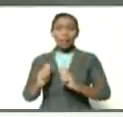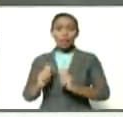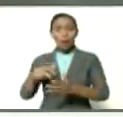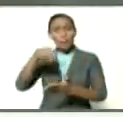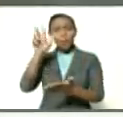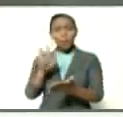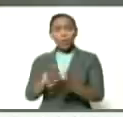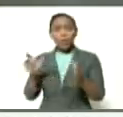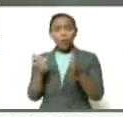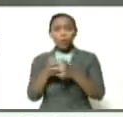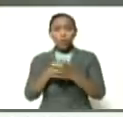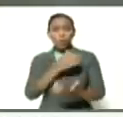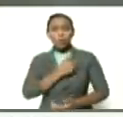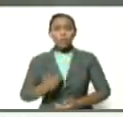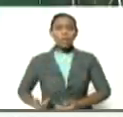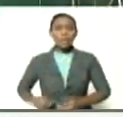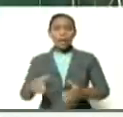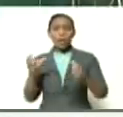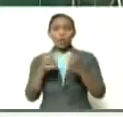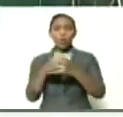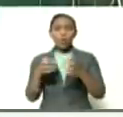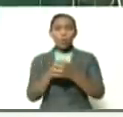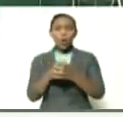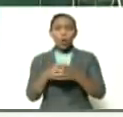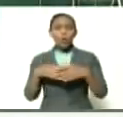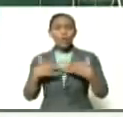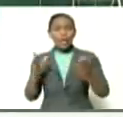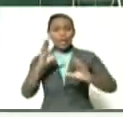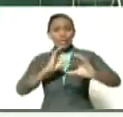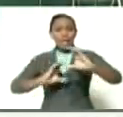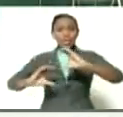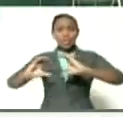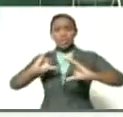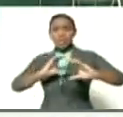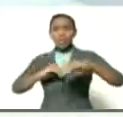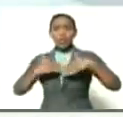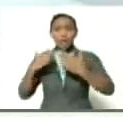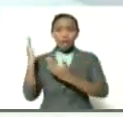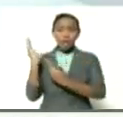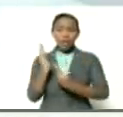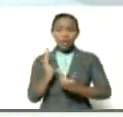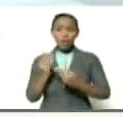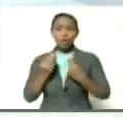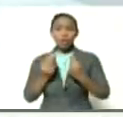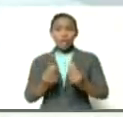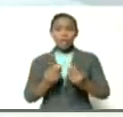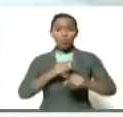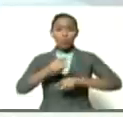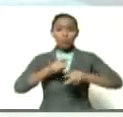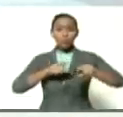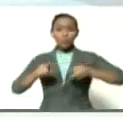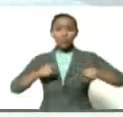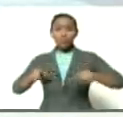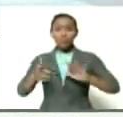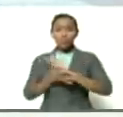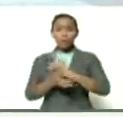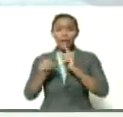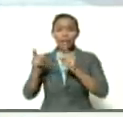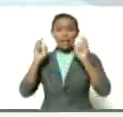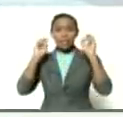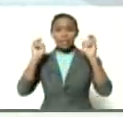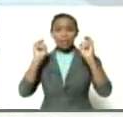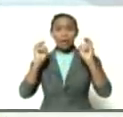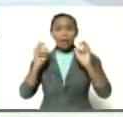la Comisión Presidencial y la Comisión de Científicos, que han venido dando direccionalidad sobre esta